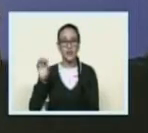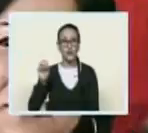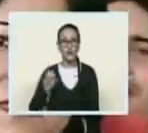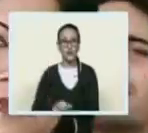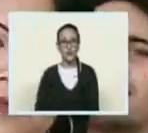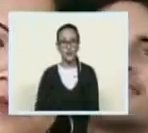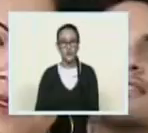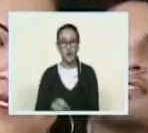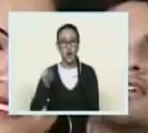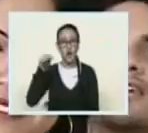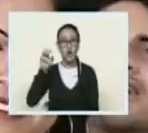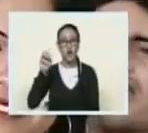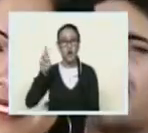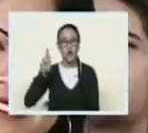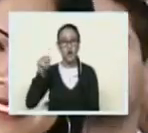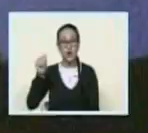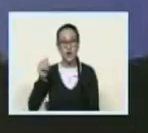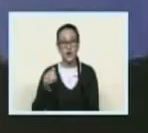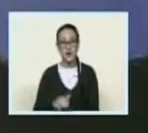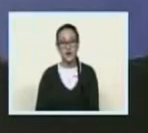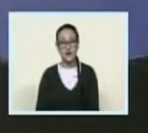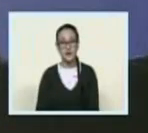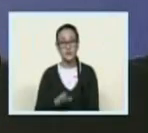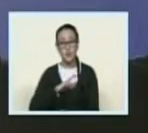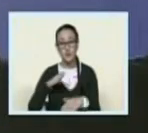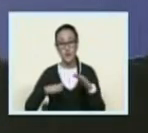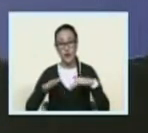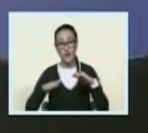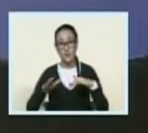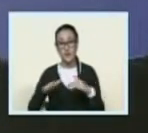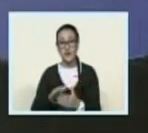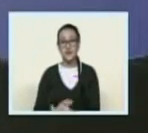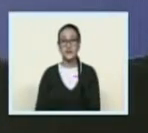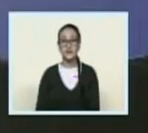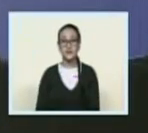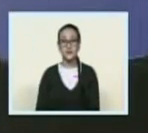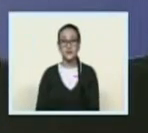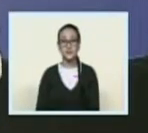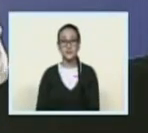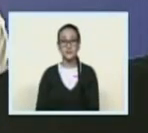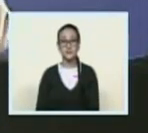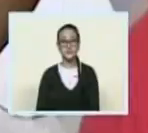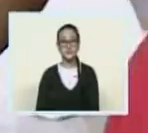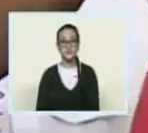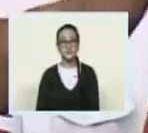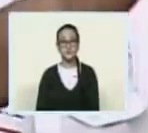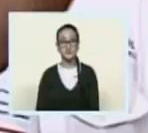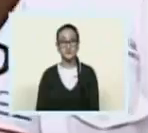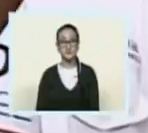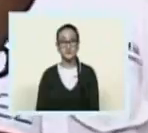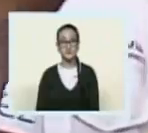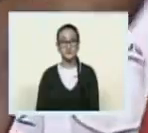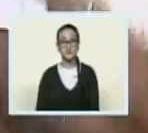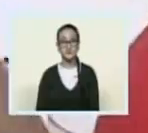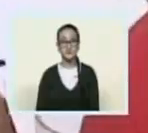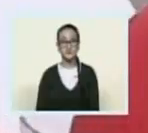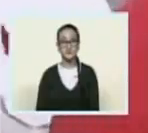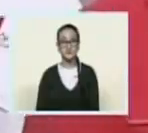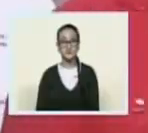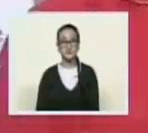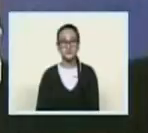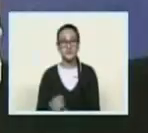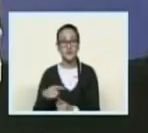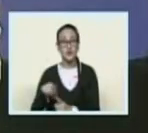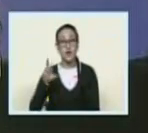a Nora Delgado, de Barlovento para el mundo, Norita, camarada, a Ramón